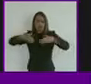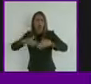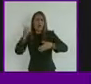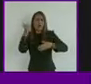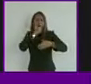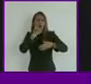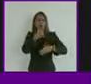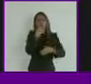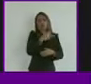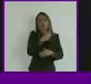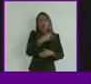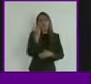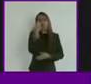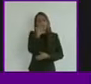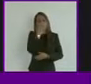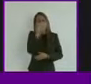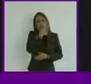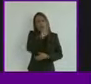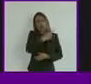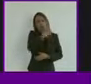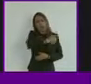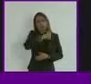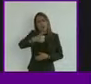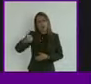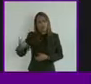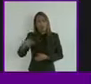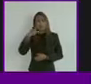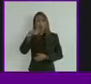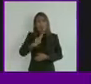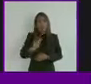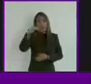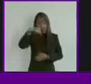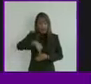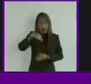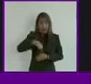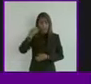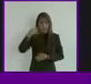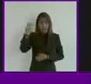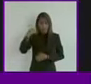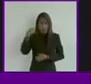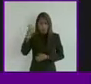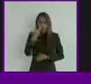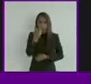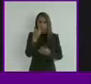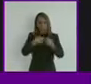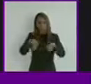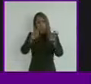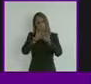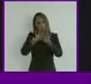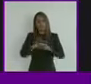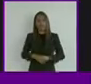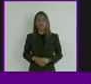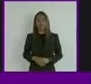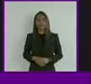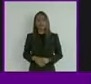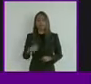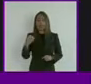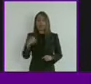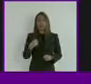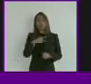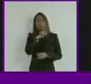la que pertenecen, pero es importante que tomen y se hagan dueños de estos espacios. En ese sentido, yo estaría cerrando propiamente la tercera